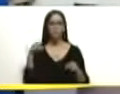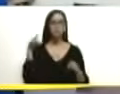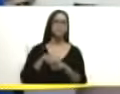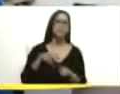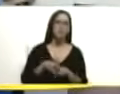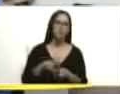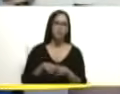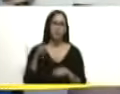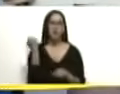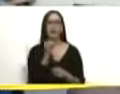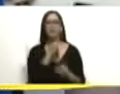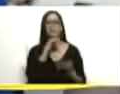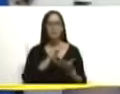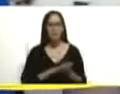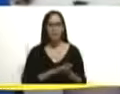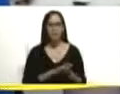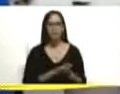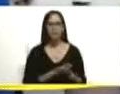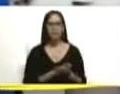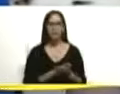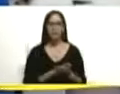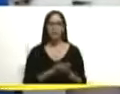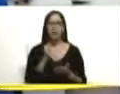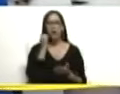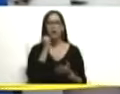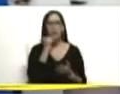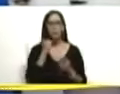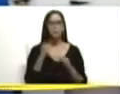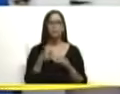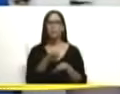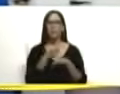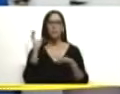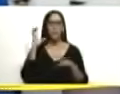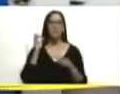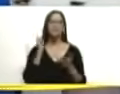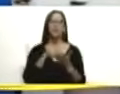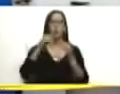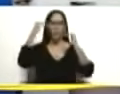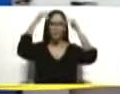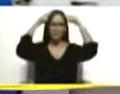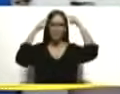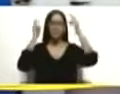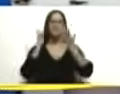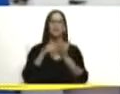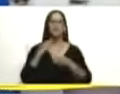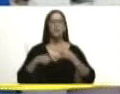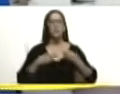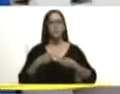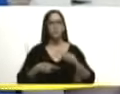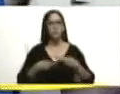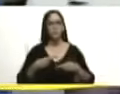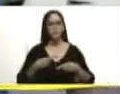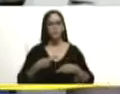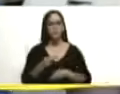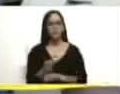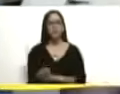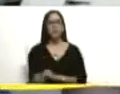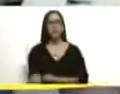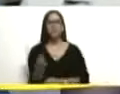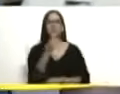persecuciones, asesinatos, inmoralidad gobernando este país. Y llegó el comandante Chávez y llegó la revolución. Y quienes